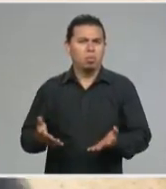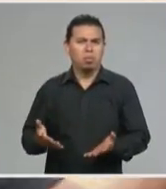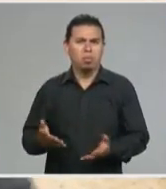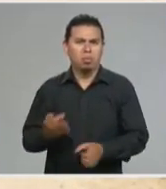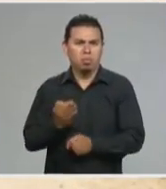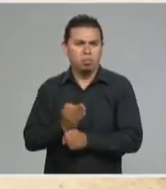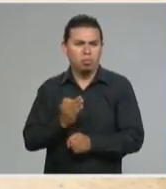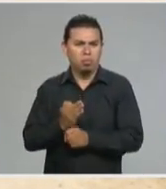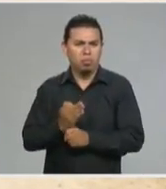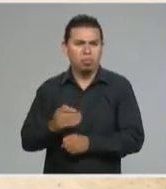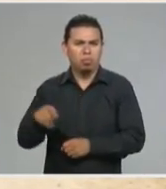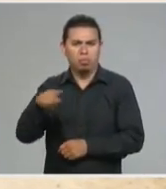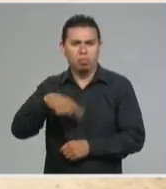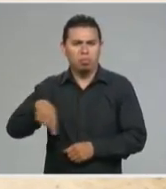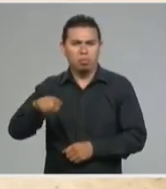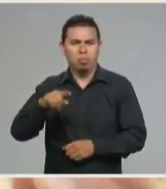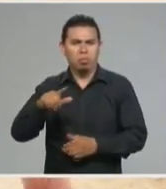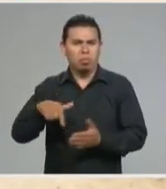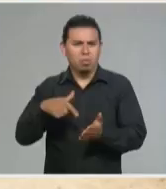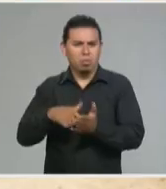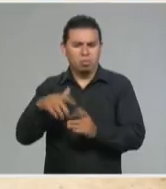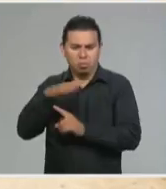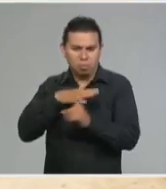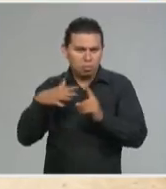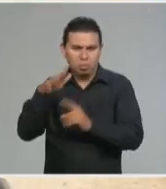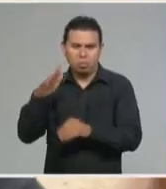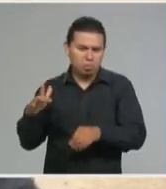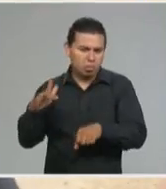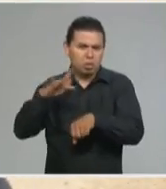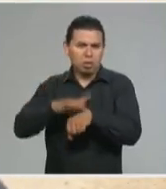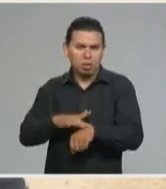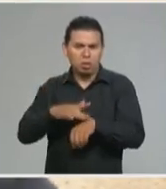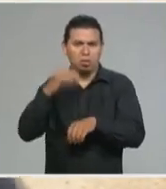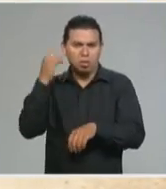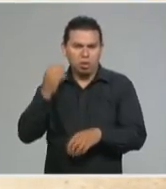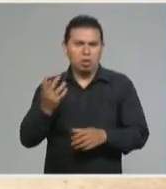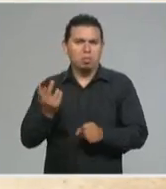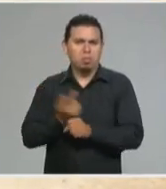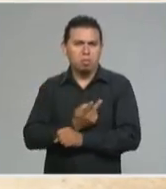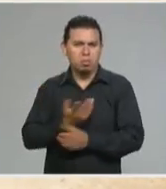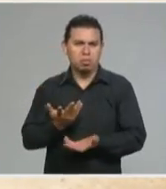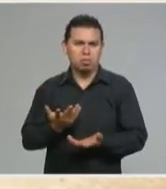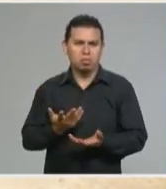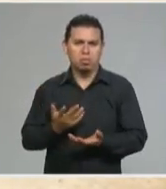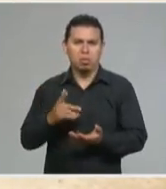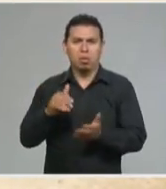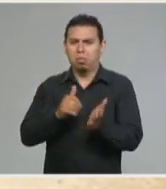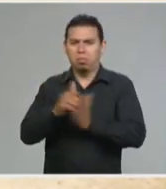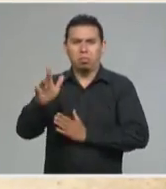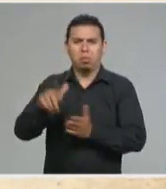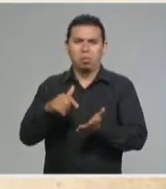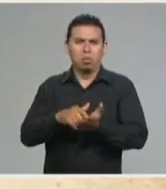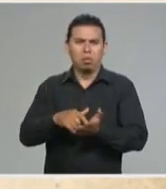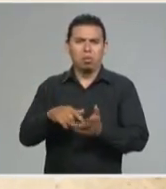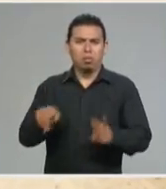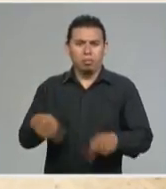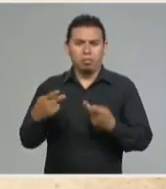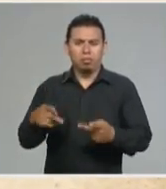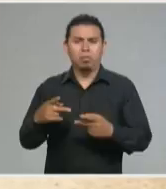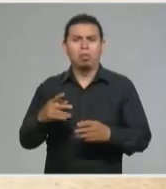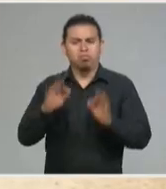Ahorita, estando en tu propia comunidad, en tu propio estado, también te están corriendo de un lugar que estamos vendiendo